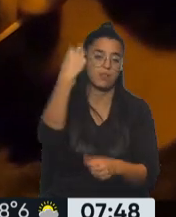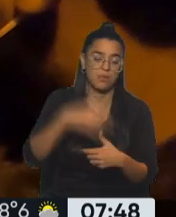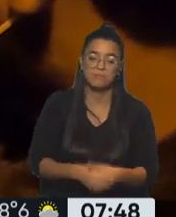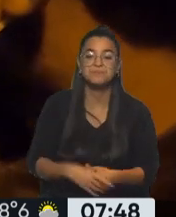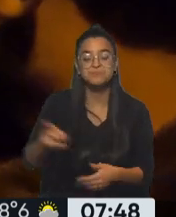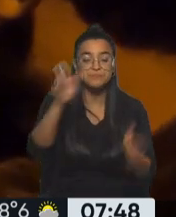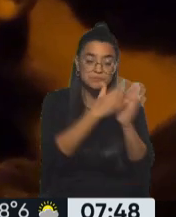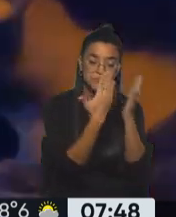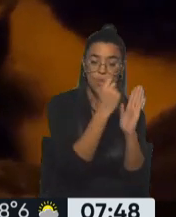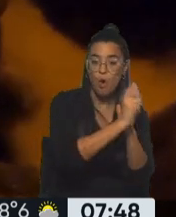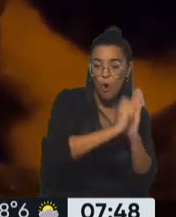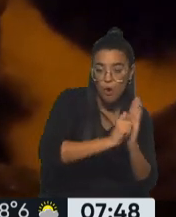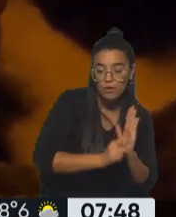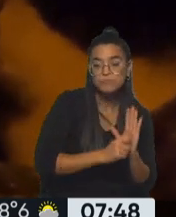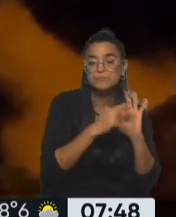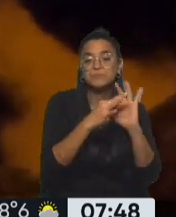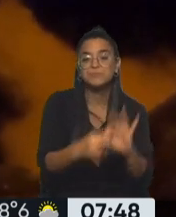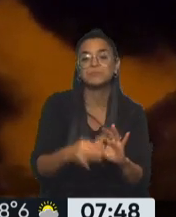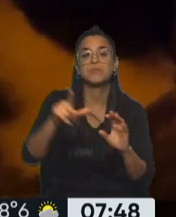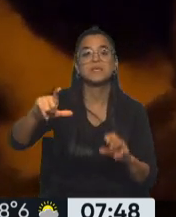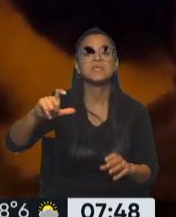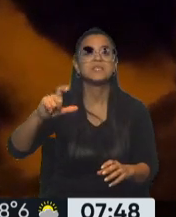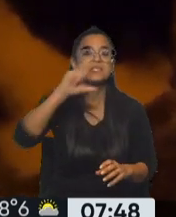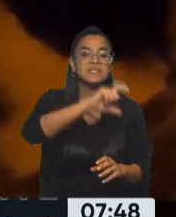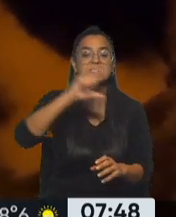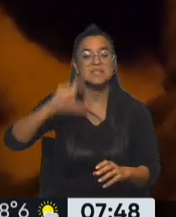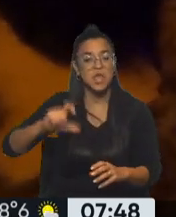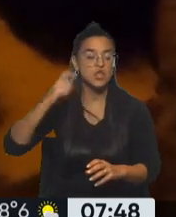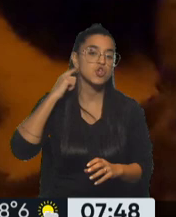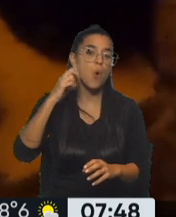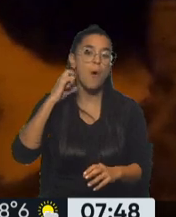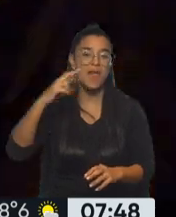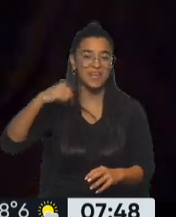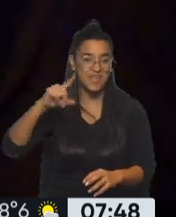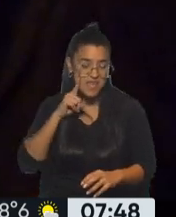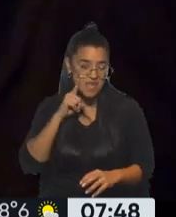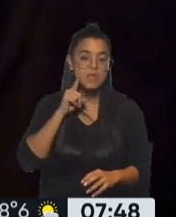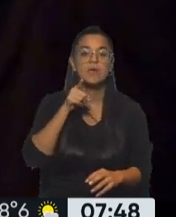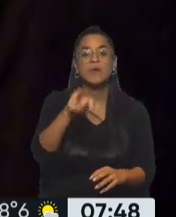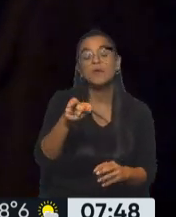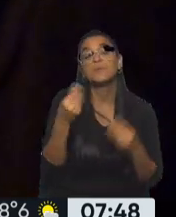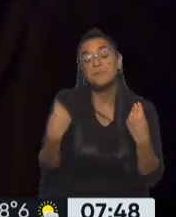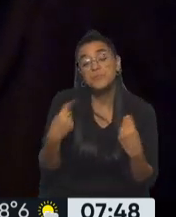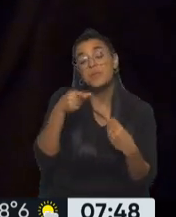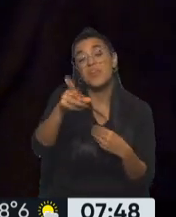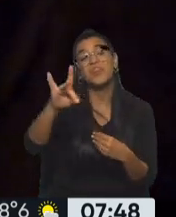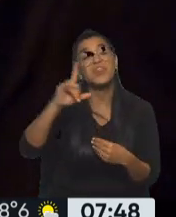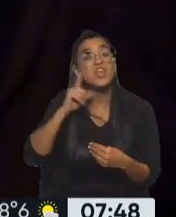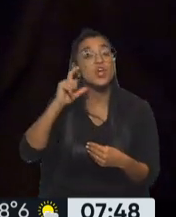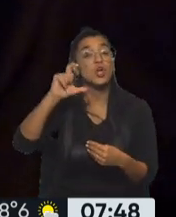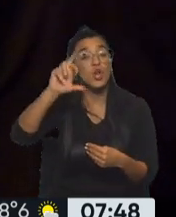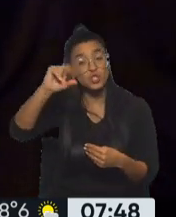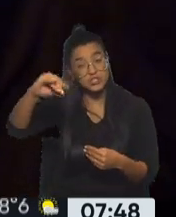en el libro de Osvaldo Bayer, Ser Di Giovanni, Severino Di Giovanni, idealista de la violencia, donde Ariel Núñez Di Croce